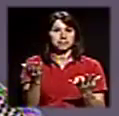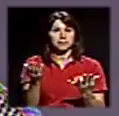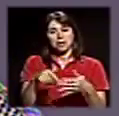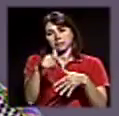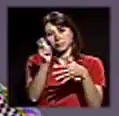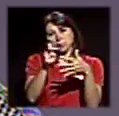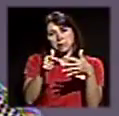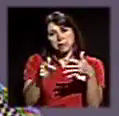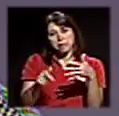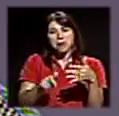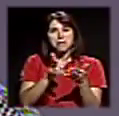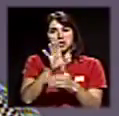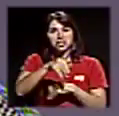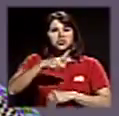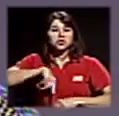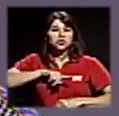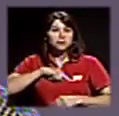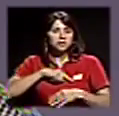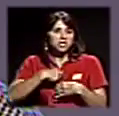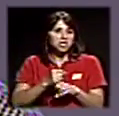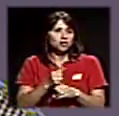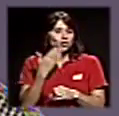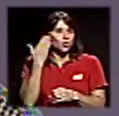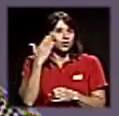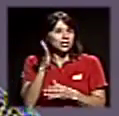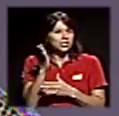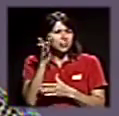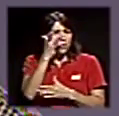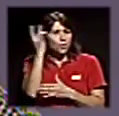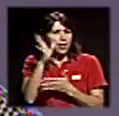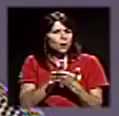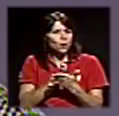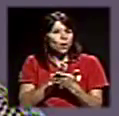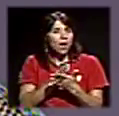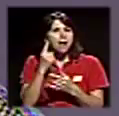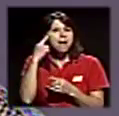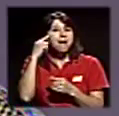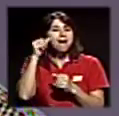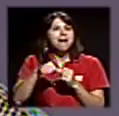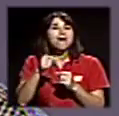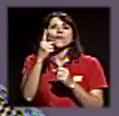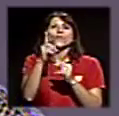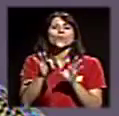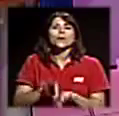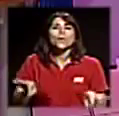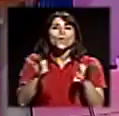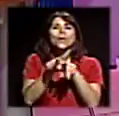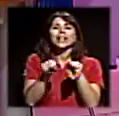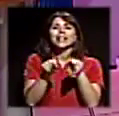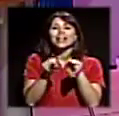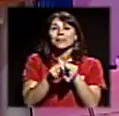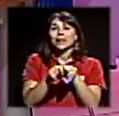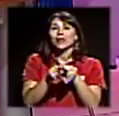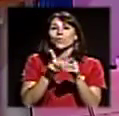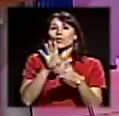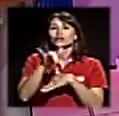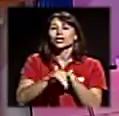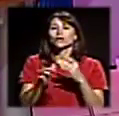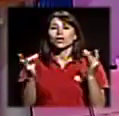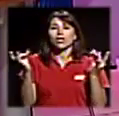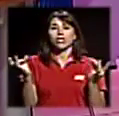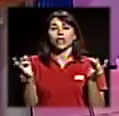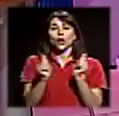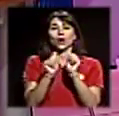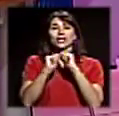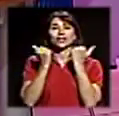o menos los proyectos que hemos hecho. No sé si se me olvida alguno. Ah, sí, uno muy importante. Tuvimos un proyecto de yoga también con la Asociación Nacional de Lucha